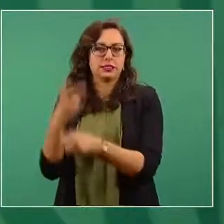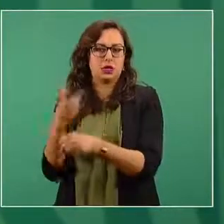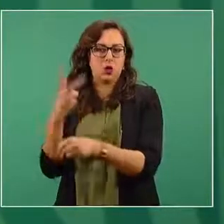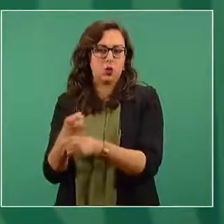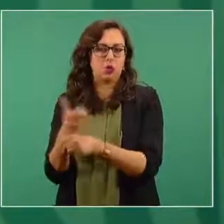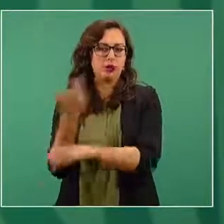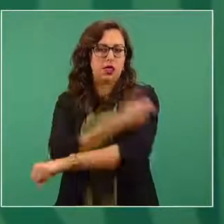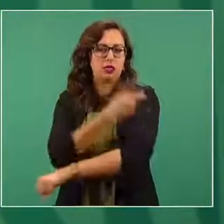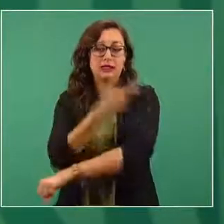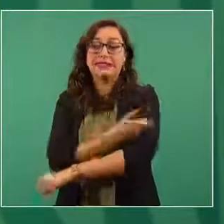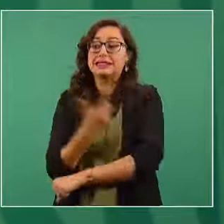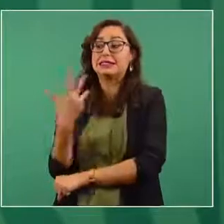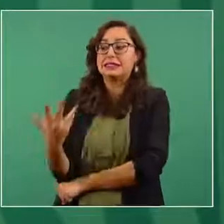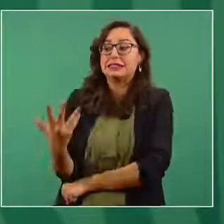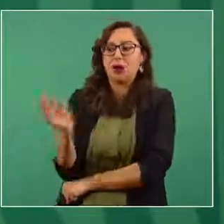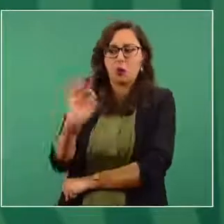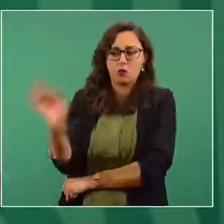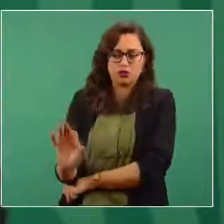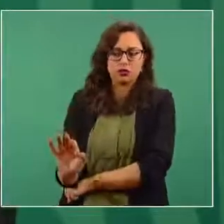Ya